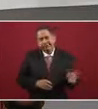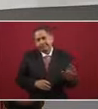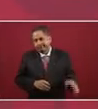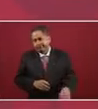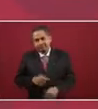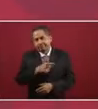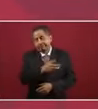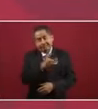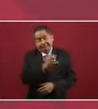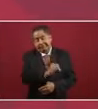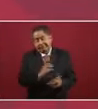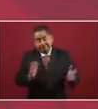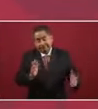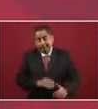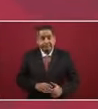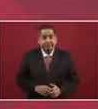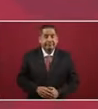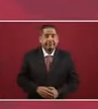actúan.